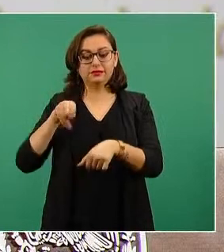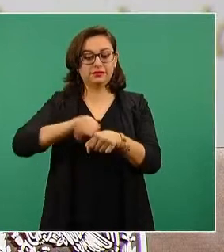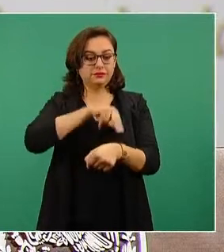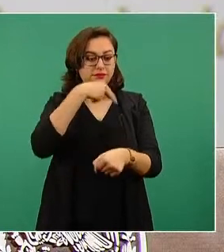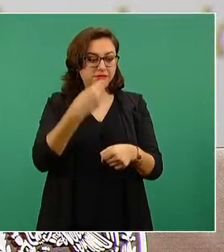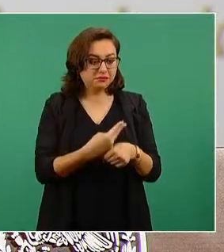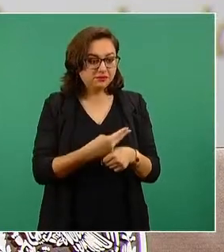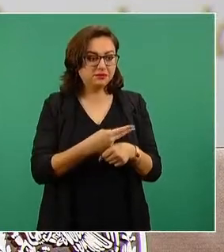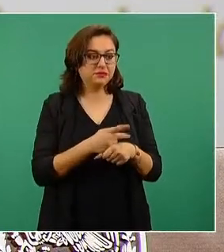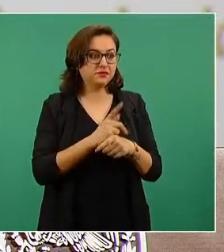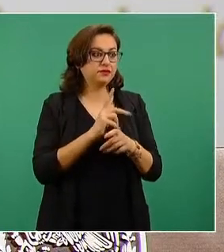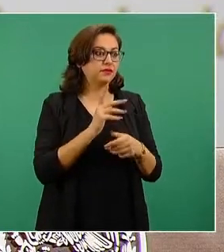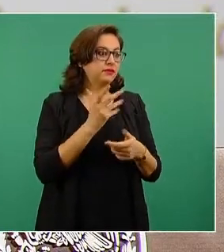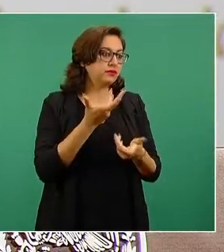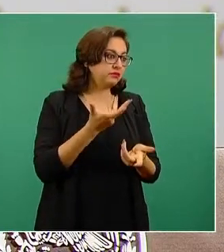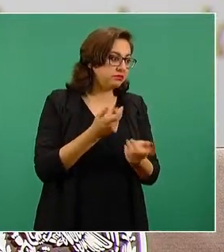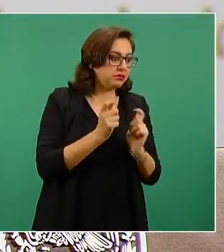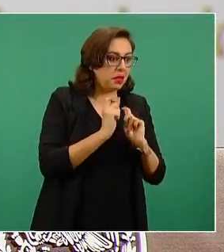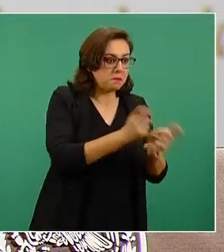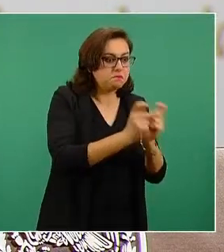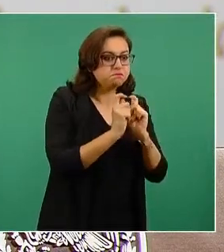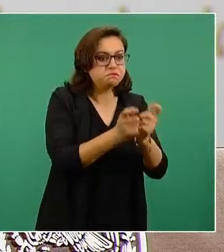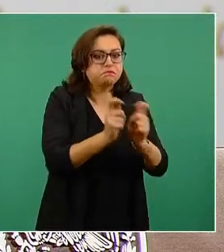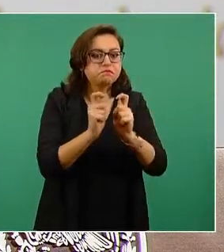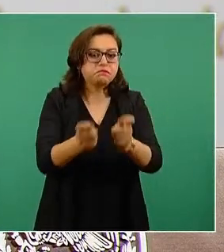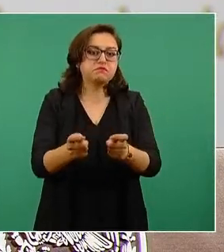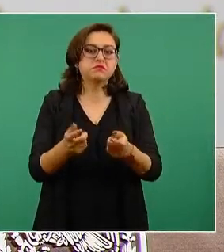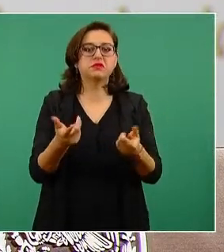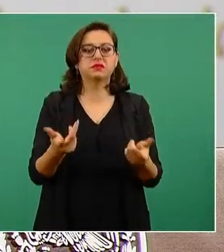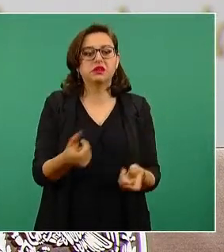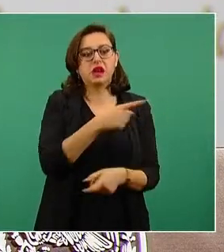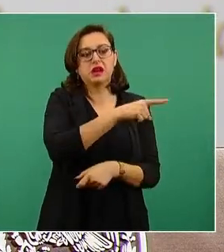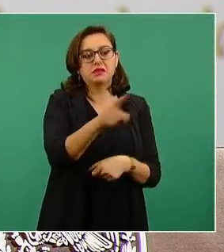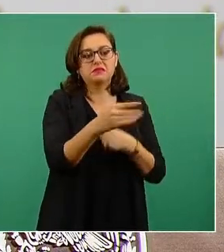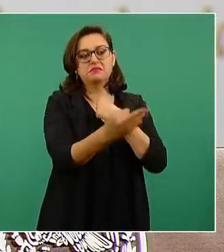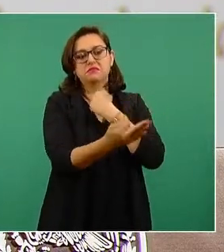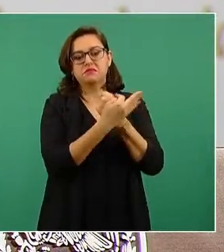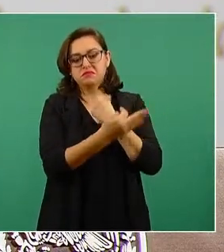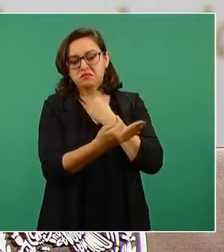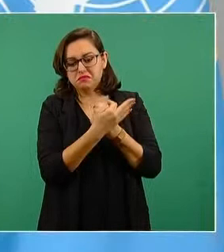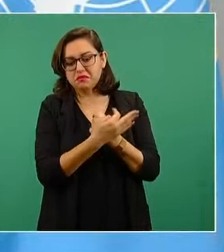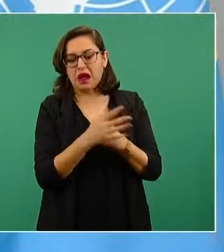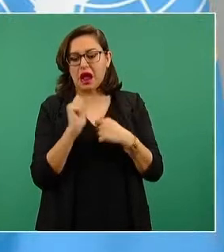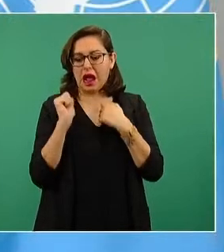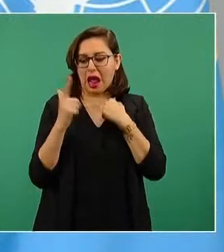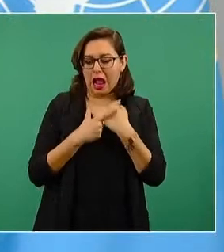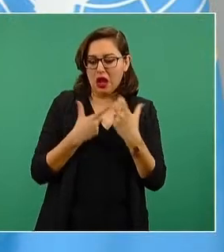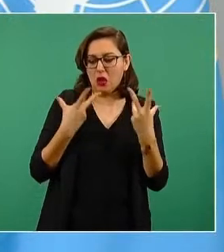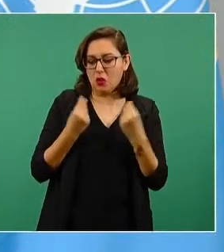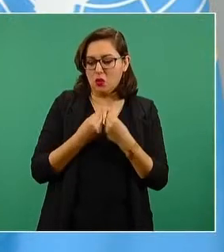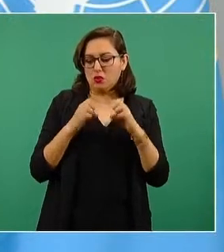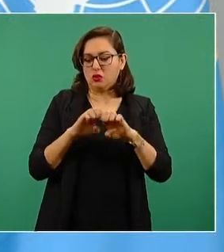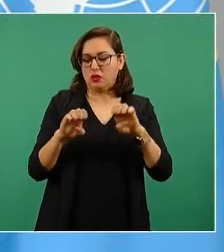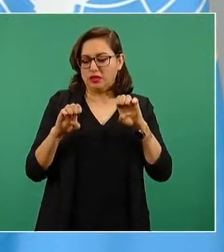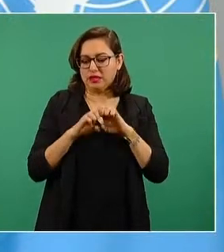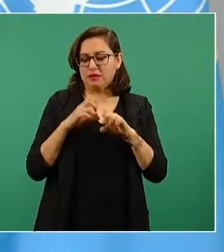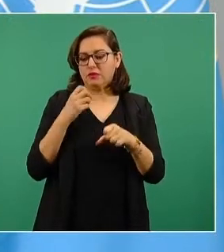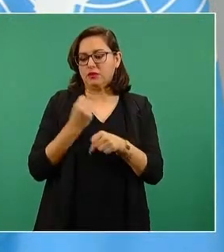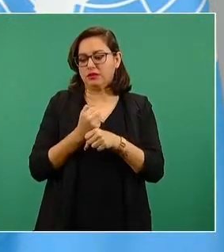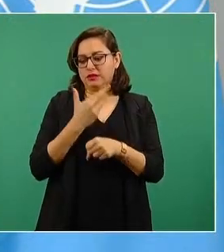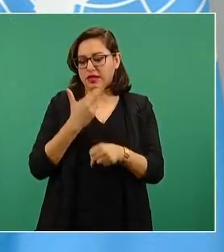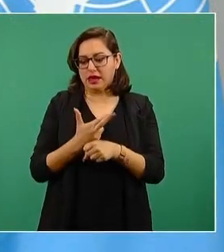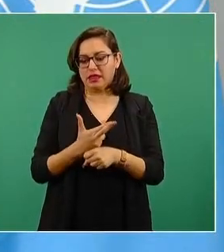Pues a los que habían actuado como secretarios de gobierno, subsecretarios de